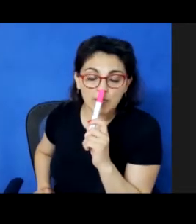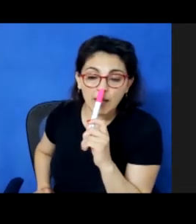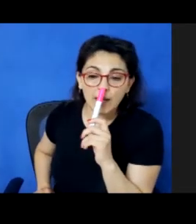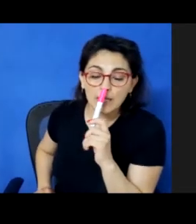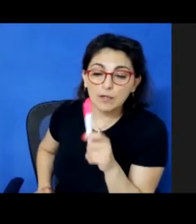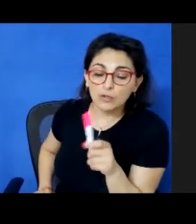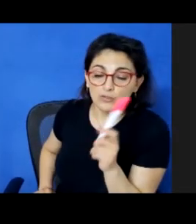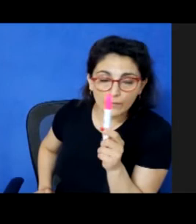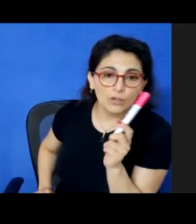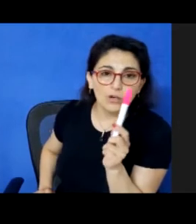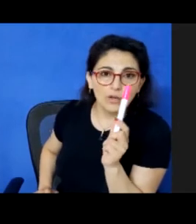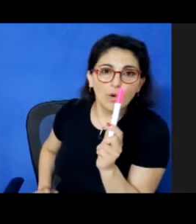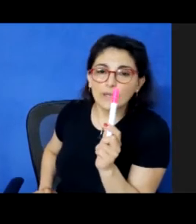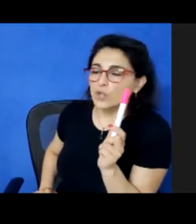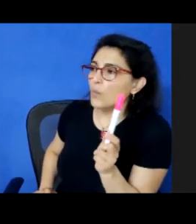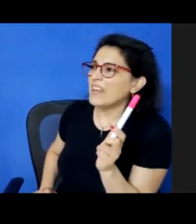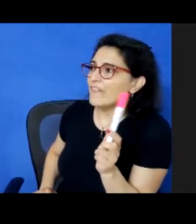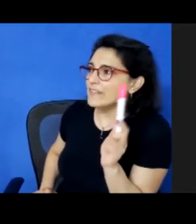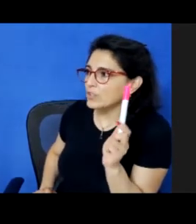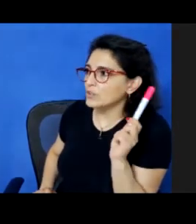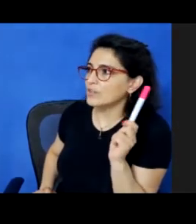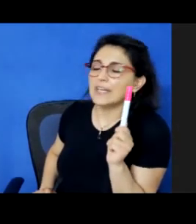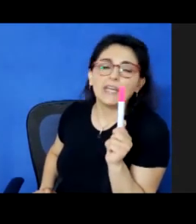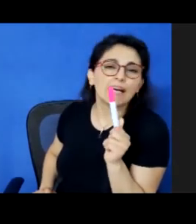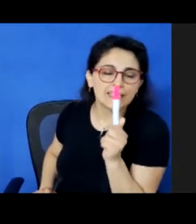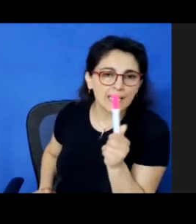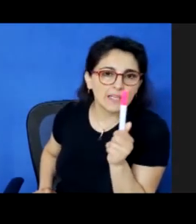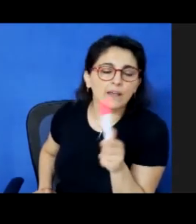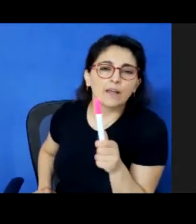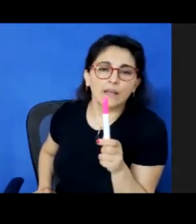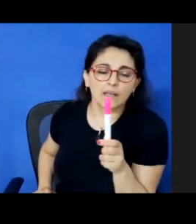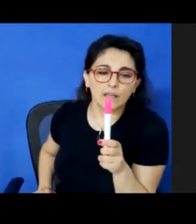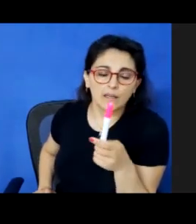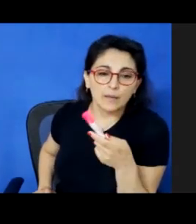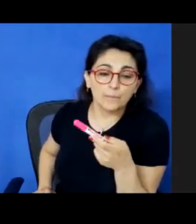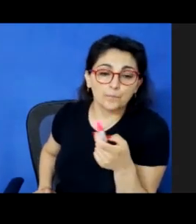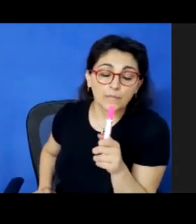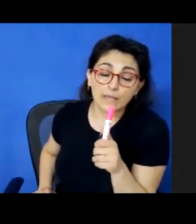vamos a ir contando cuáles son los beneficios de hacer